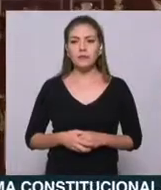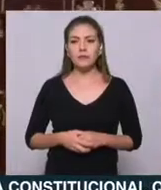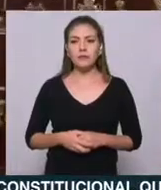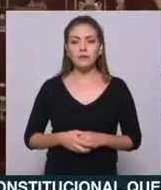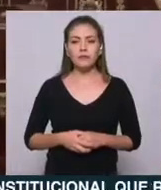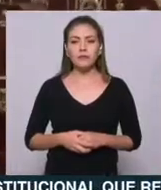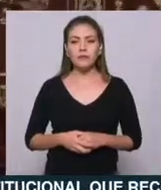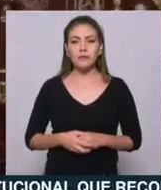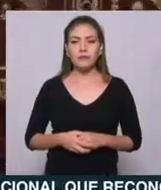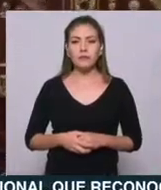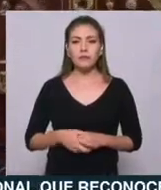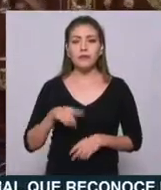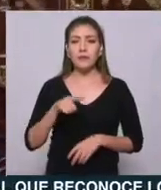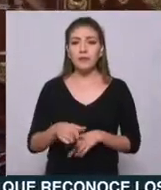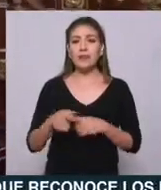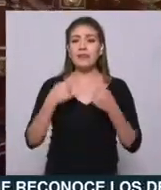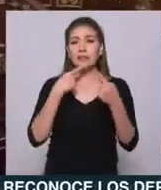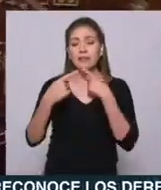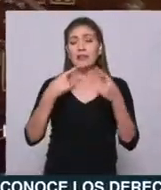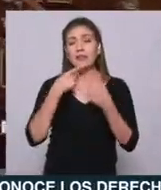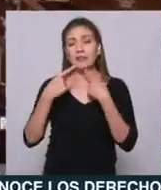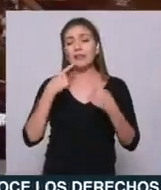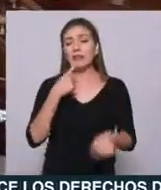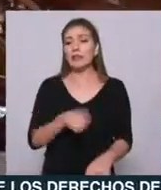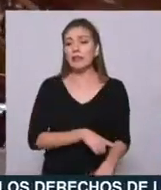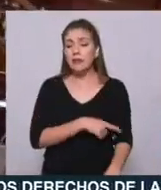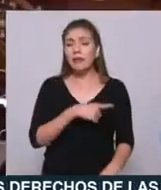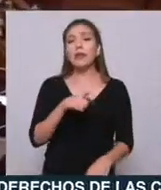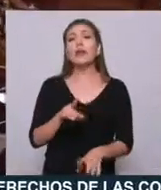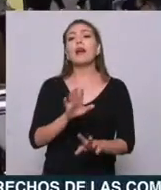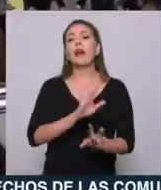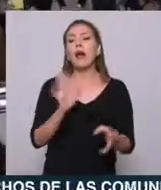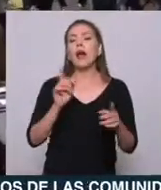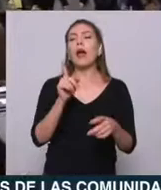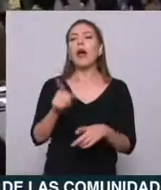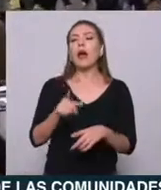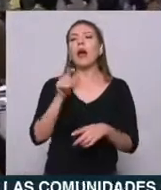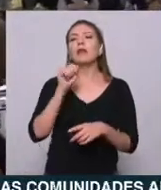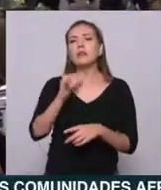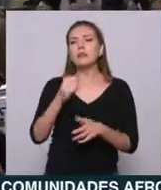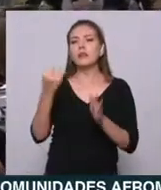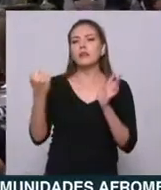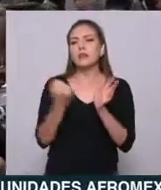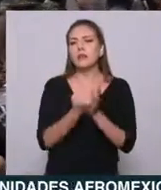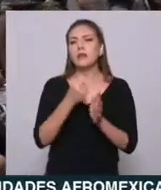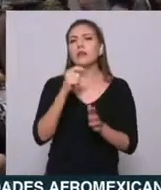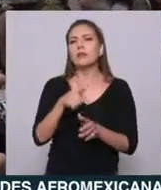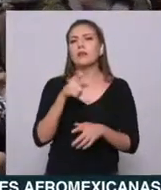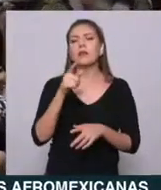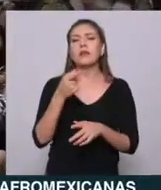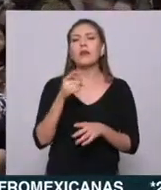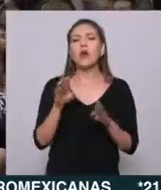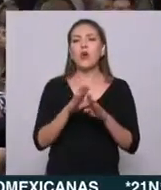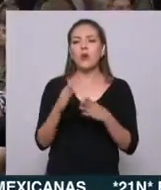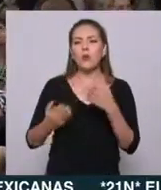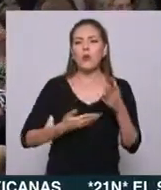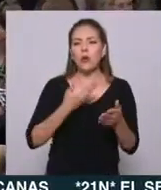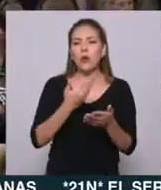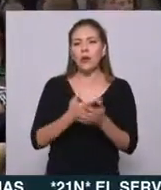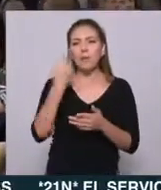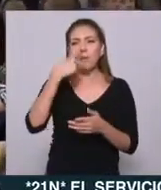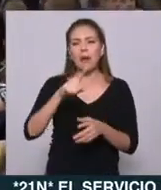Después de intensas discusiones, el Pleno del Congreso de la Ciudad de México aprobó por unanimidad el dictamen que da origen a la nueva Ley de Seguridad